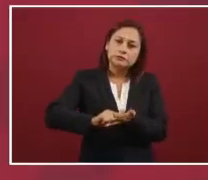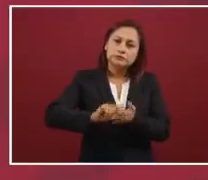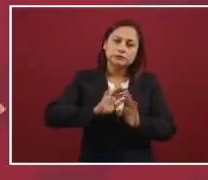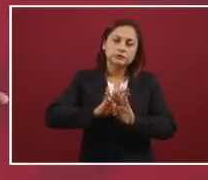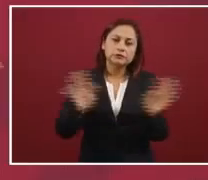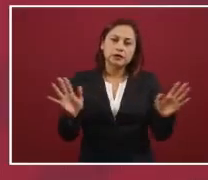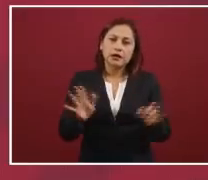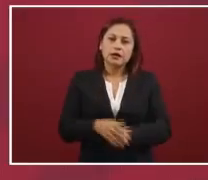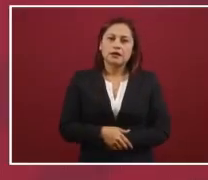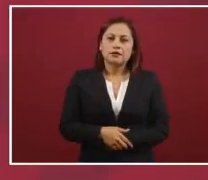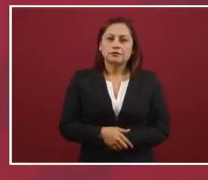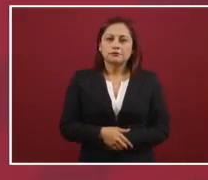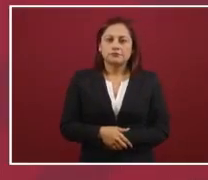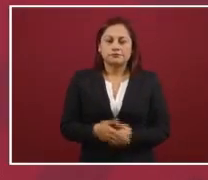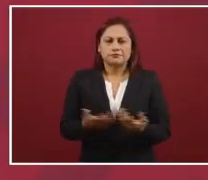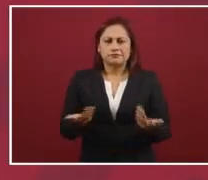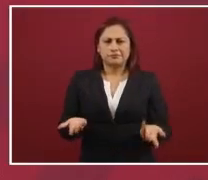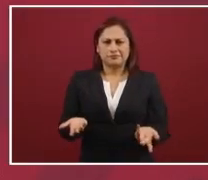¿Cuál es